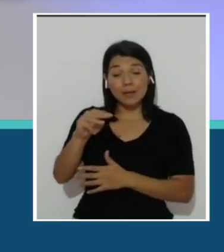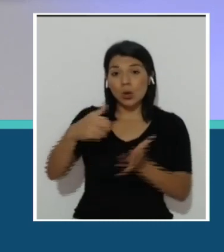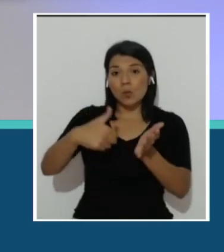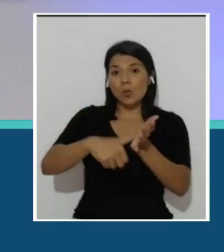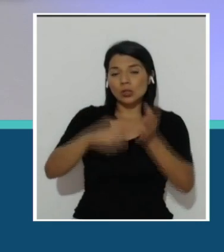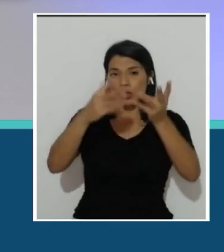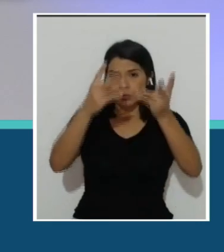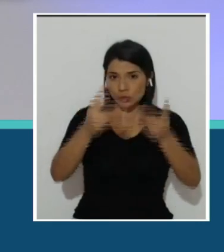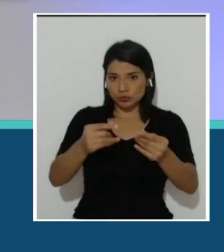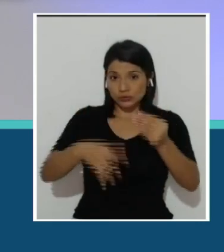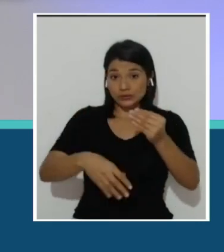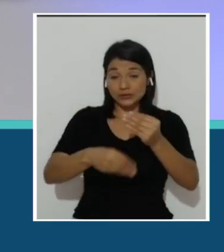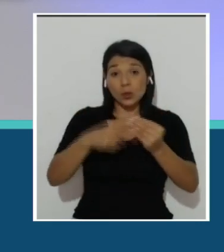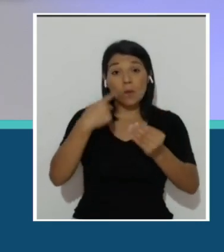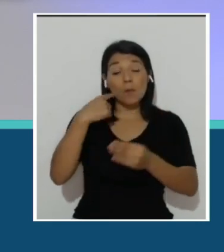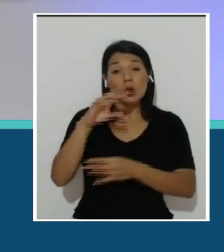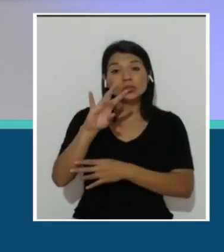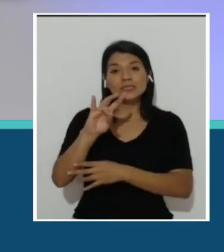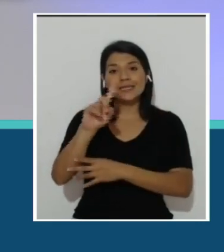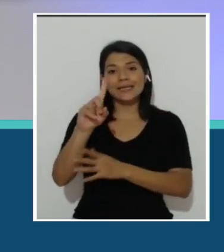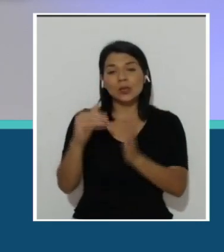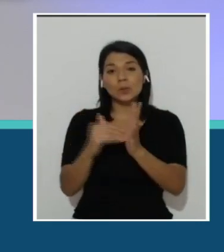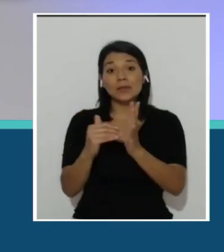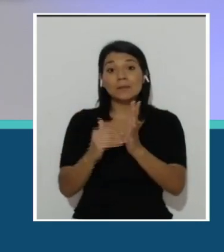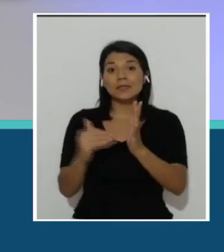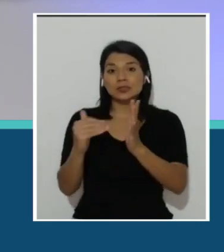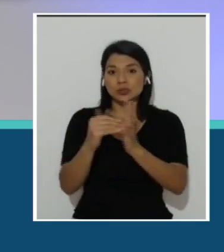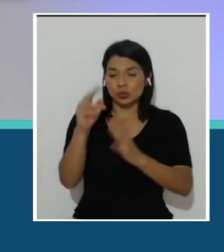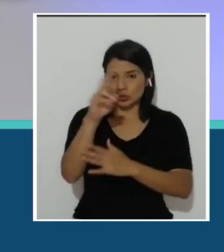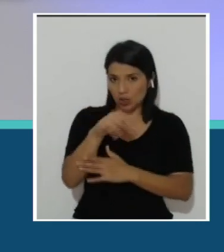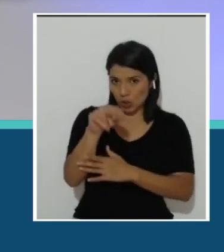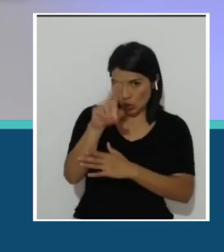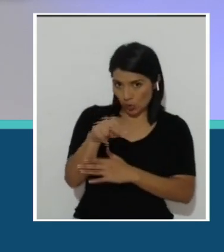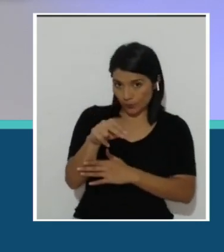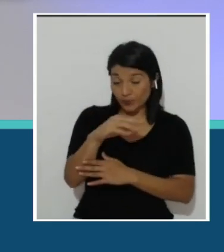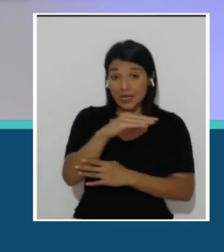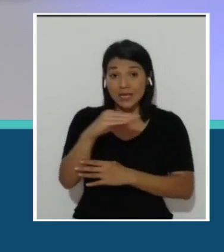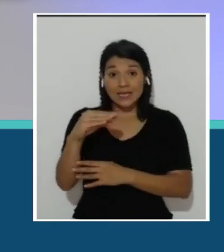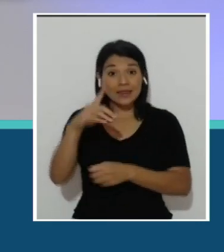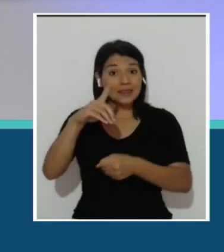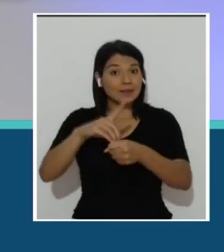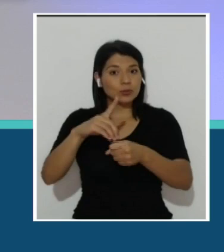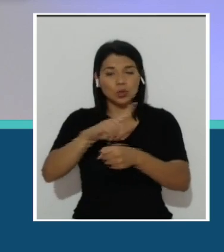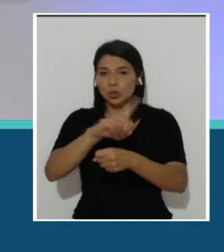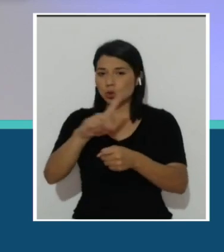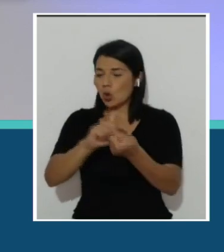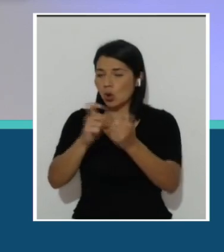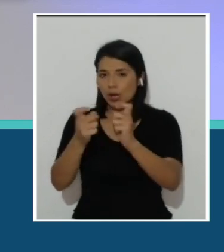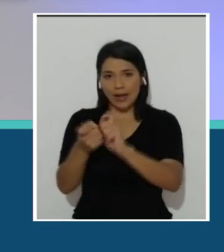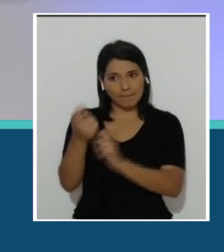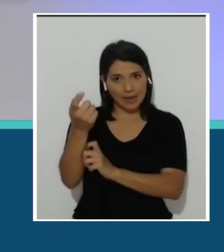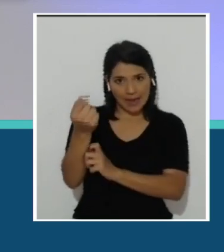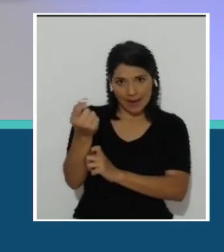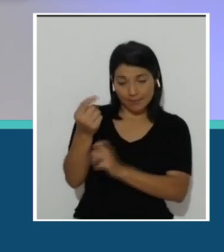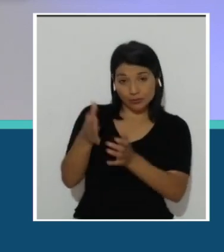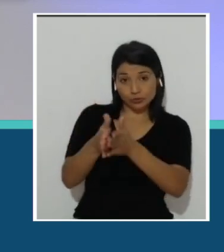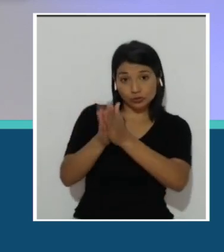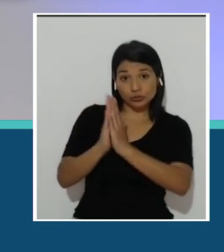por 71.000 millones de colones, aunque los diputados no modificarían el monto solicitado por el Poder Ejecutivo, sí